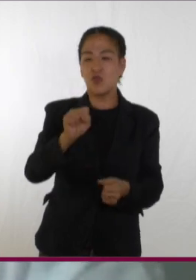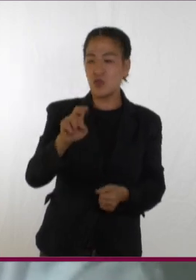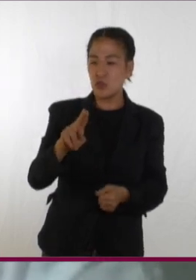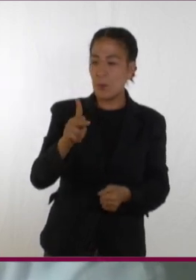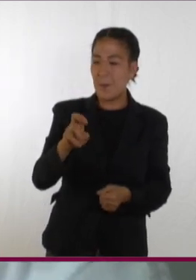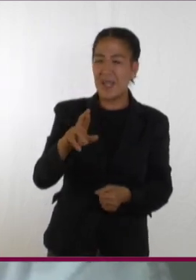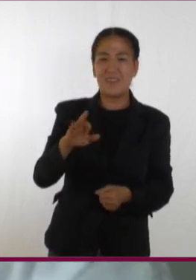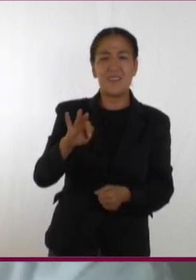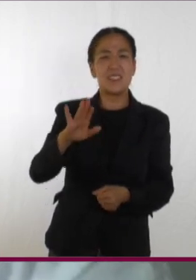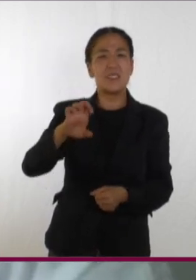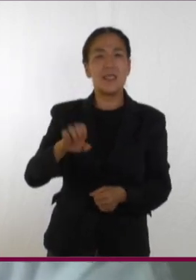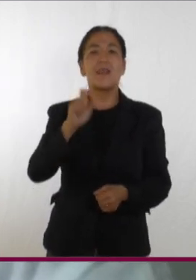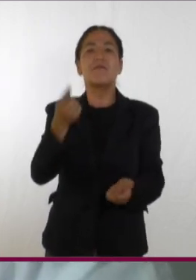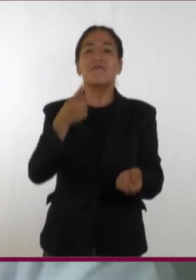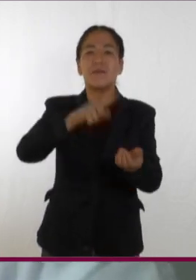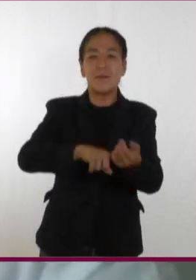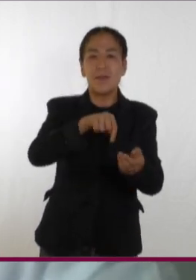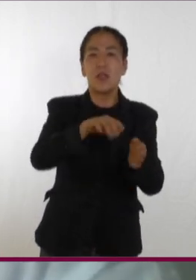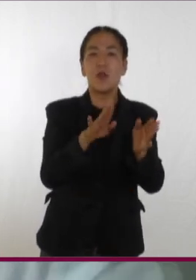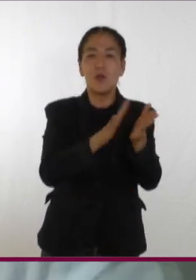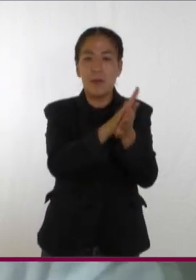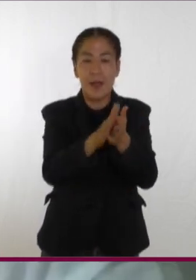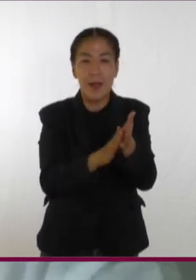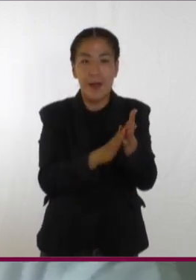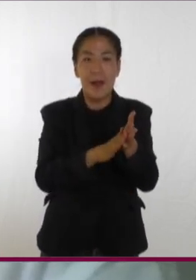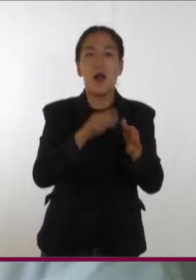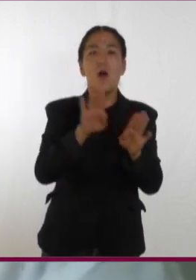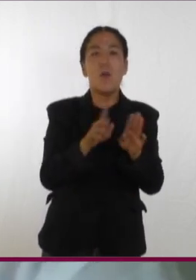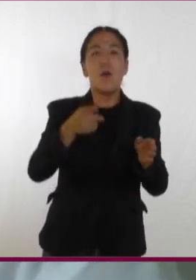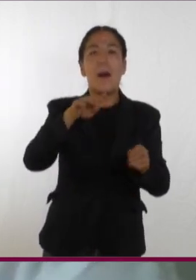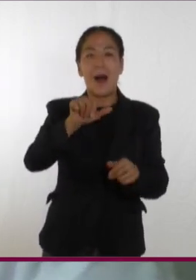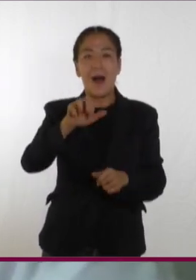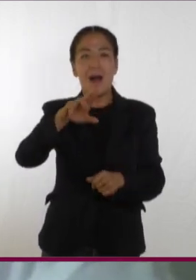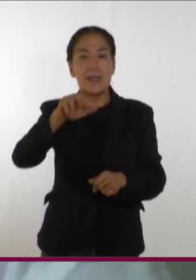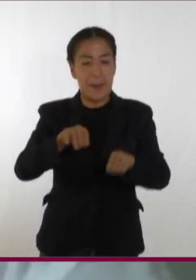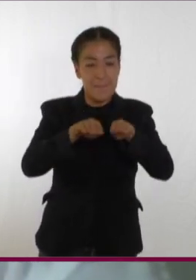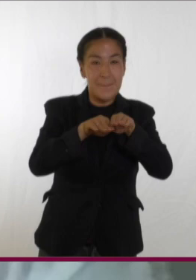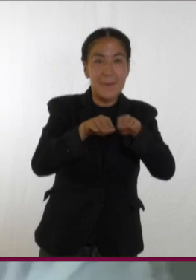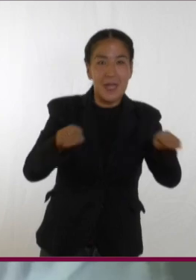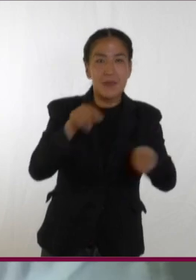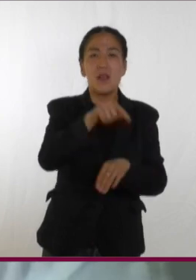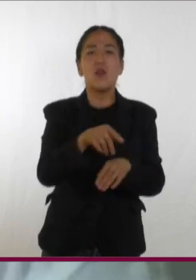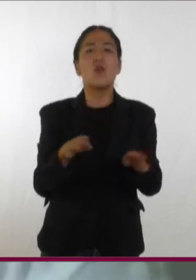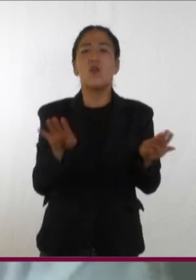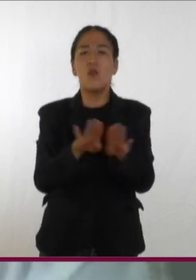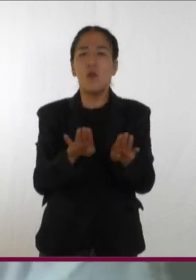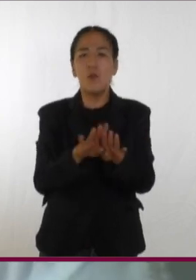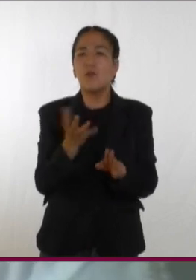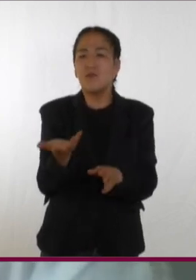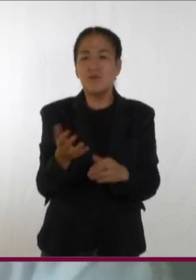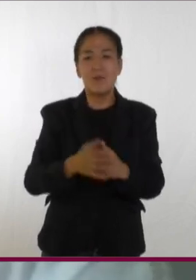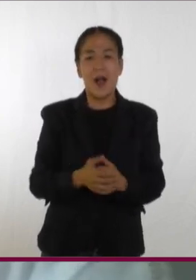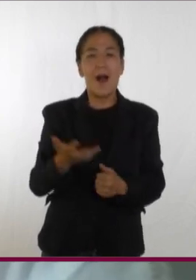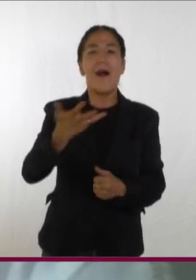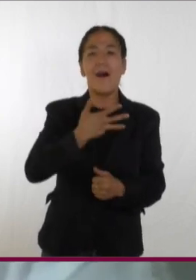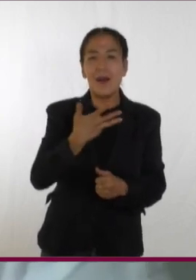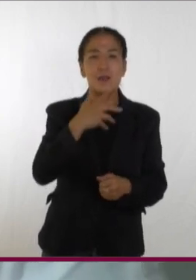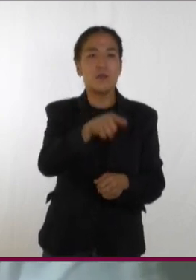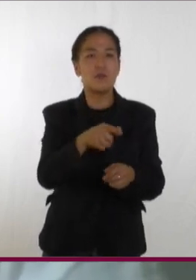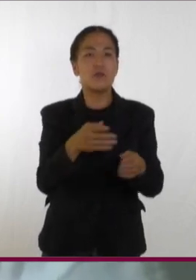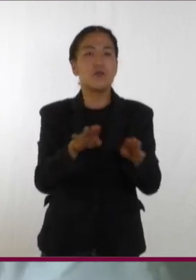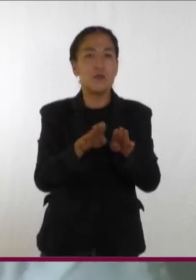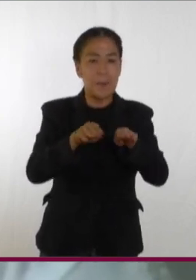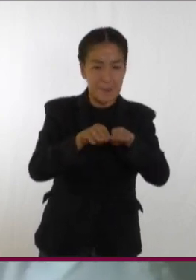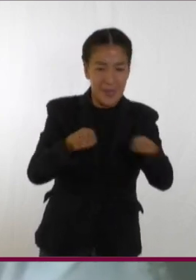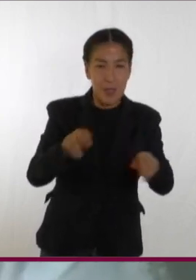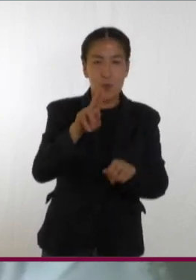área. Superficie es la región y área es su medida. Entonces, el área es una